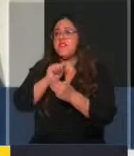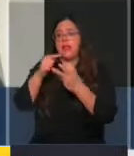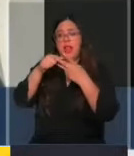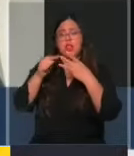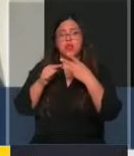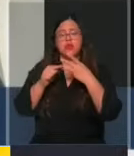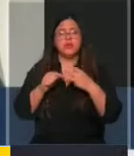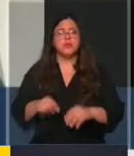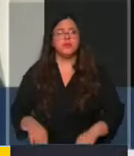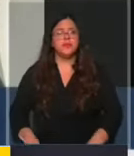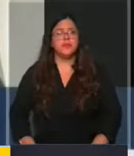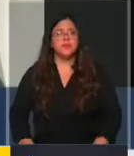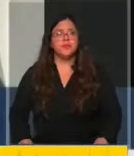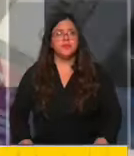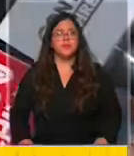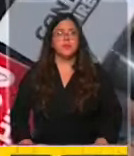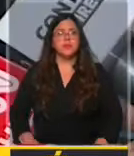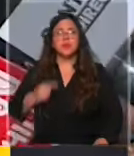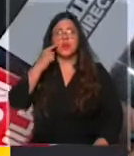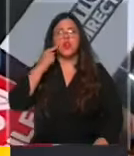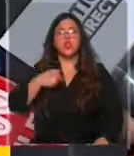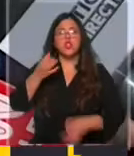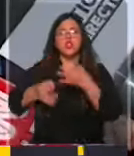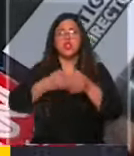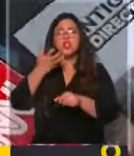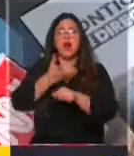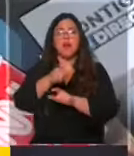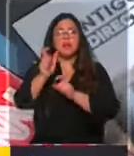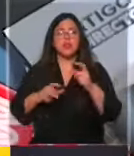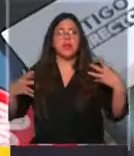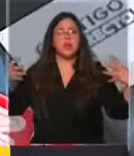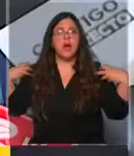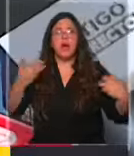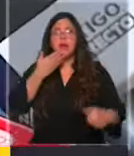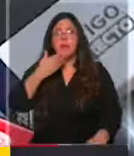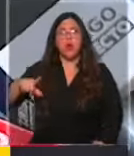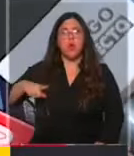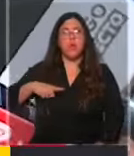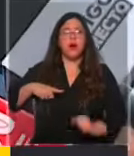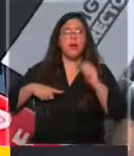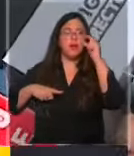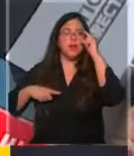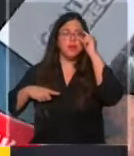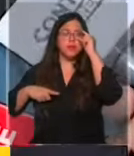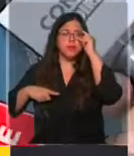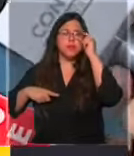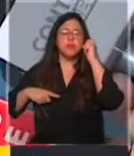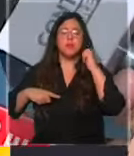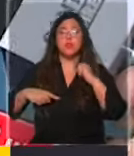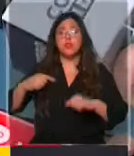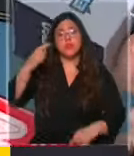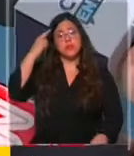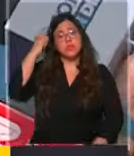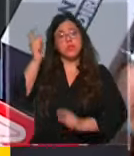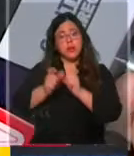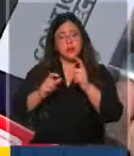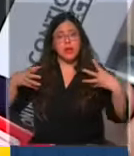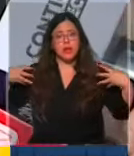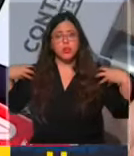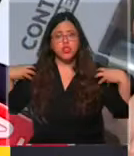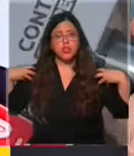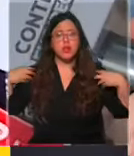bien es cierto, como siempre lo he dicho, hay culpables y hay responsables, creo que los responsables en